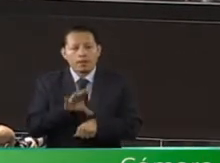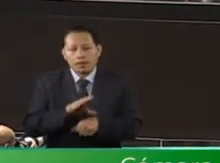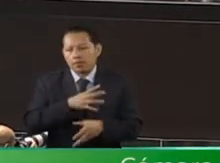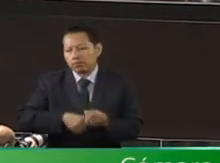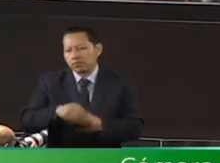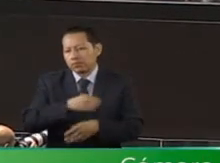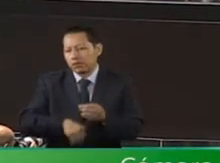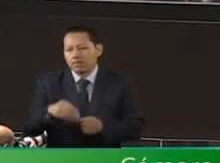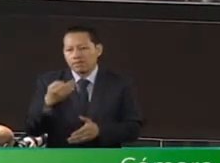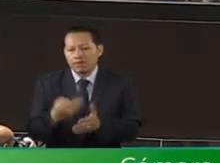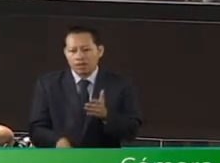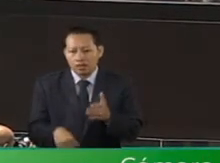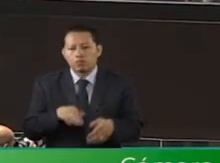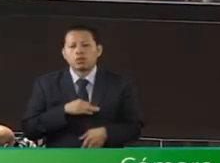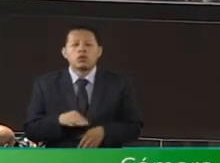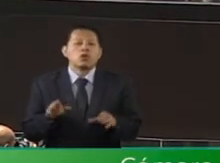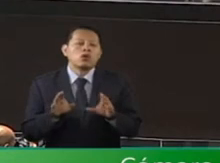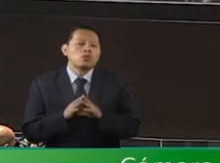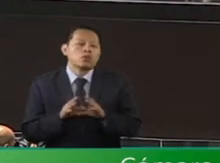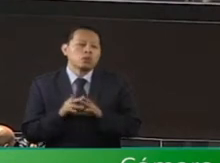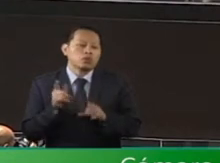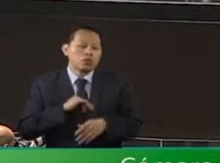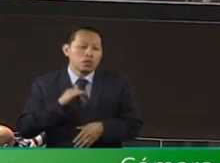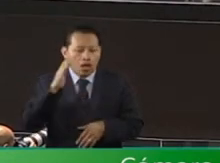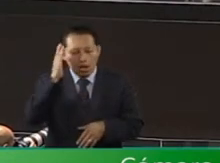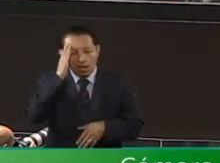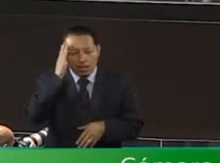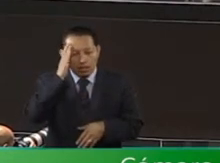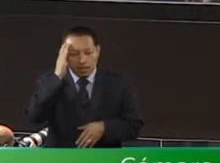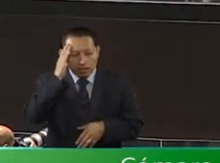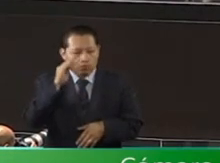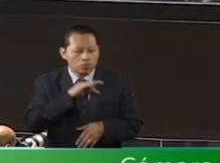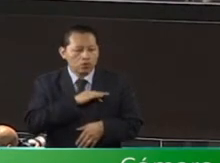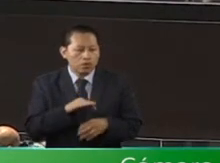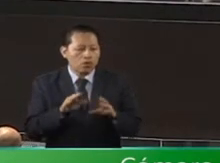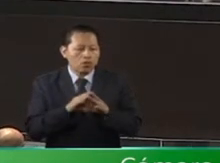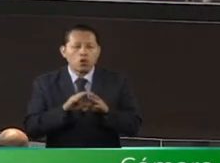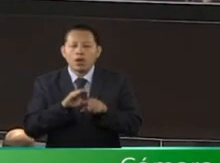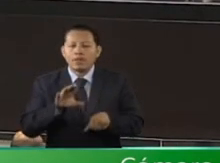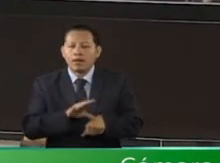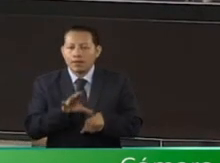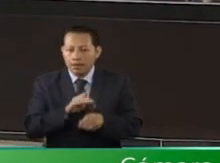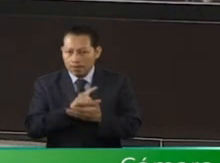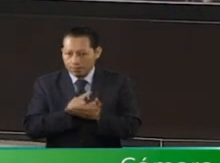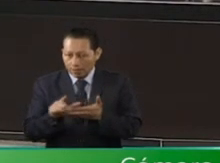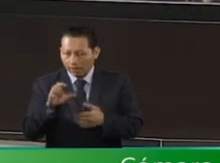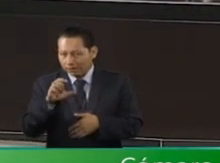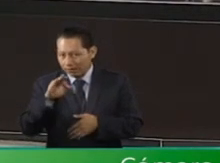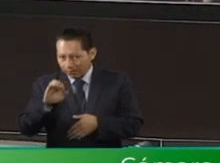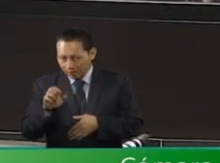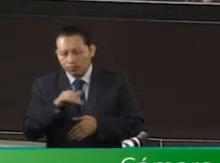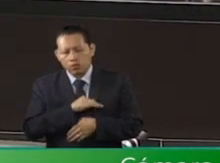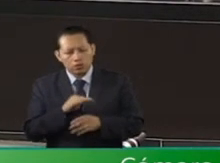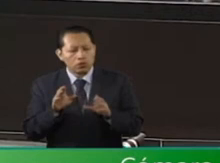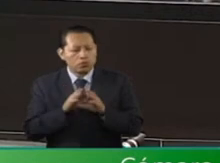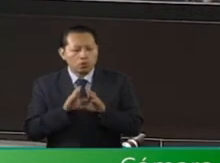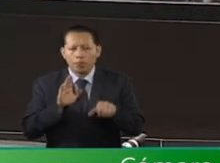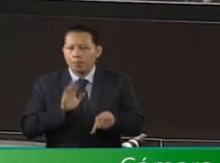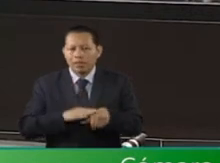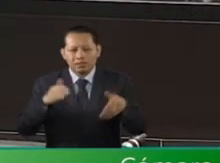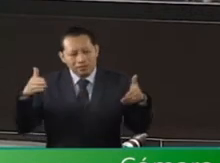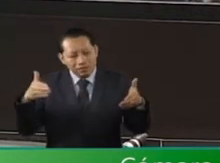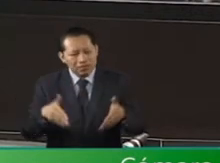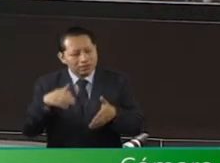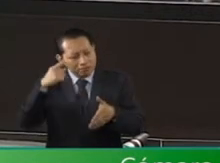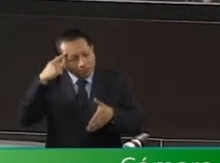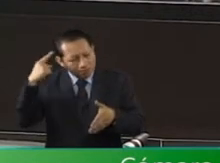a pesar de tener el potencial para ser un líder en energías limpias la Comisión Federal de Electricidad ha estado más enfocada en